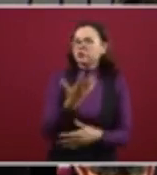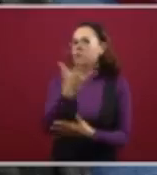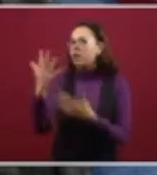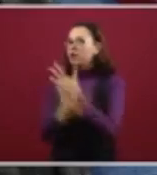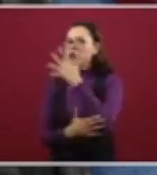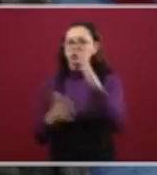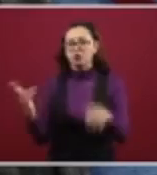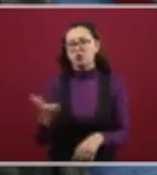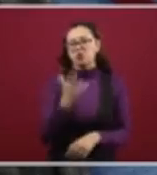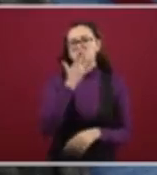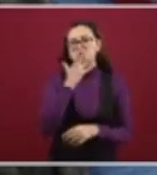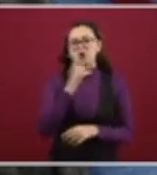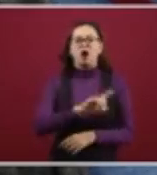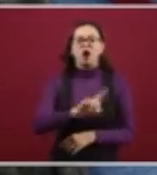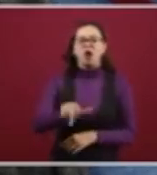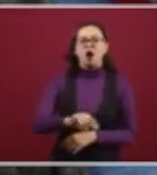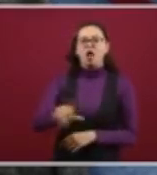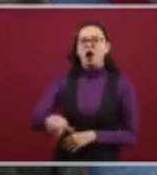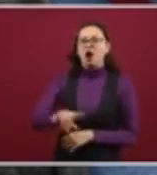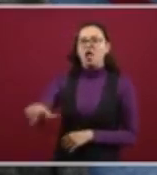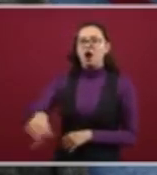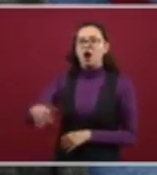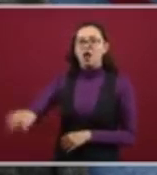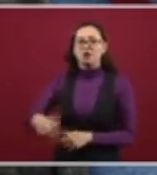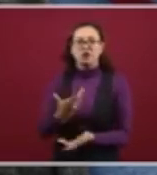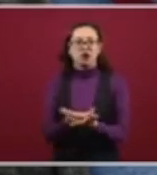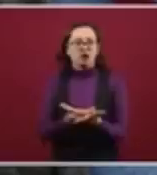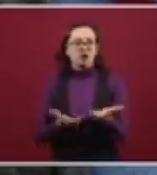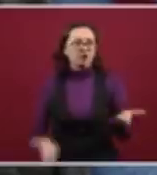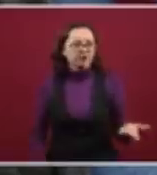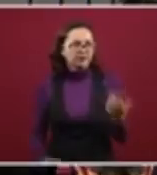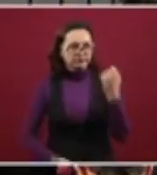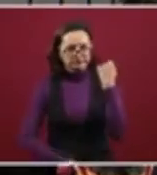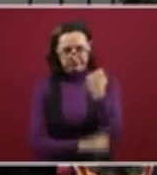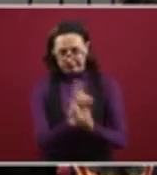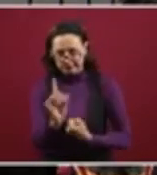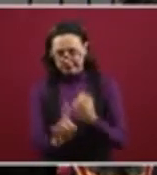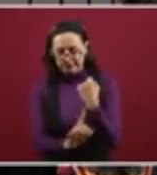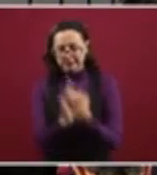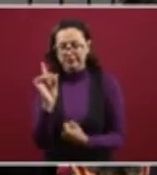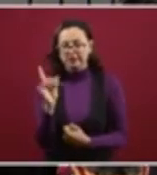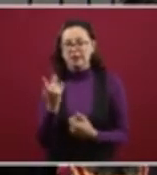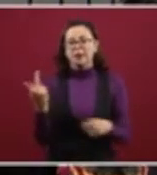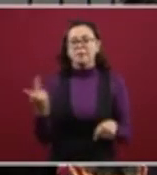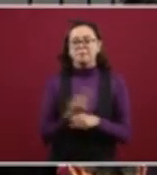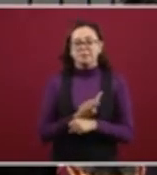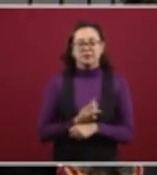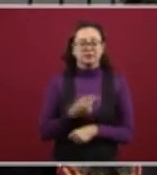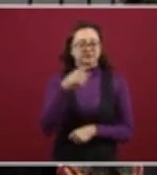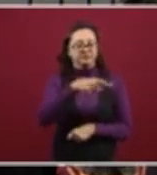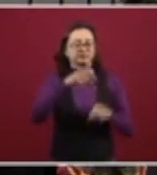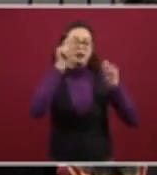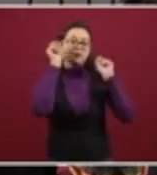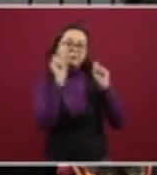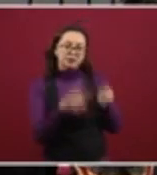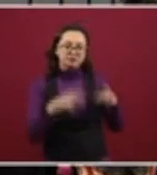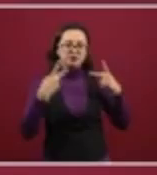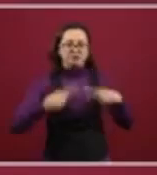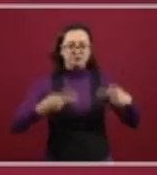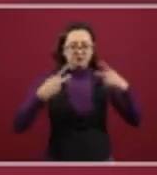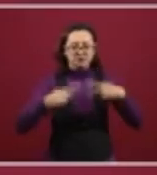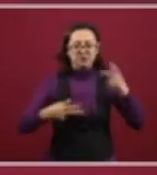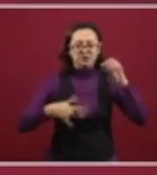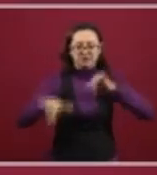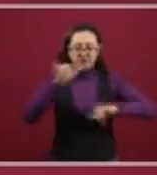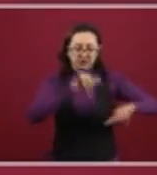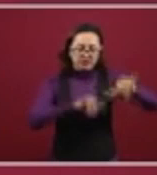ambientalmente, pues se ha dejado mucho de lado. Y son hoy día los distribuidores de los agroquímicos y los fertilizantes los que hacen